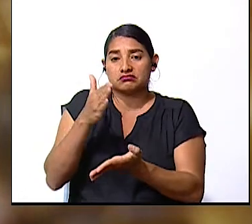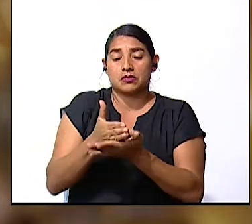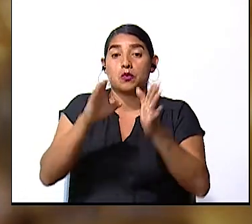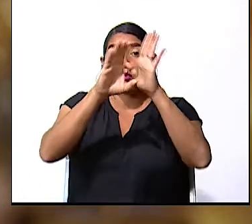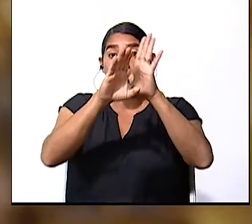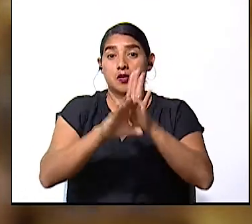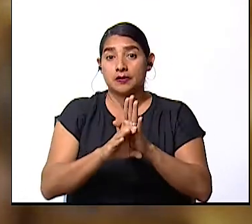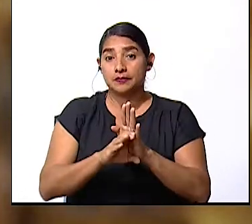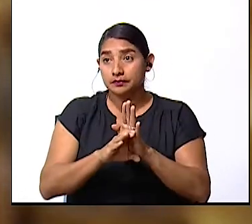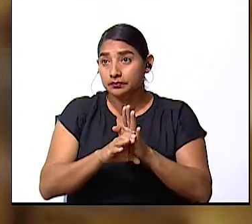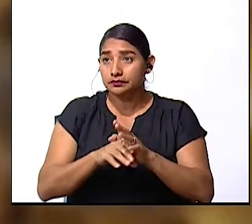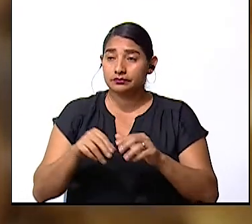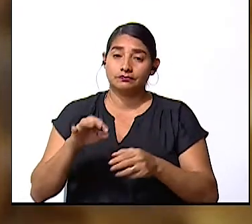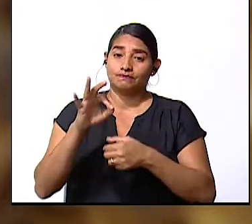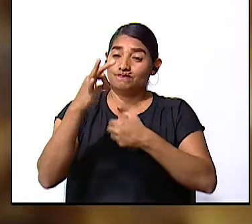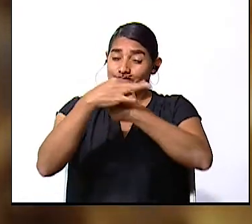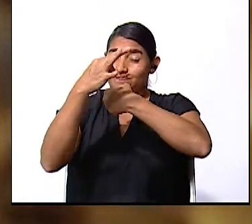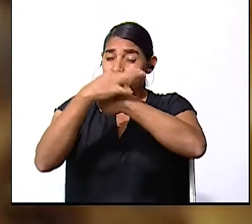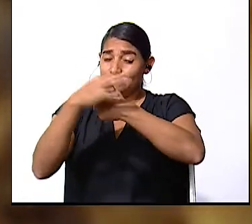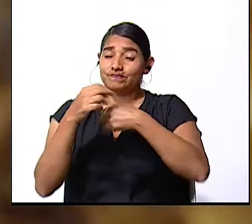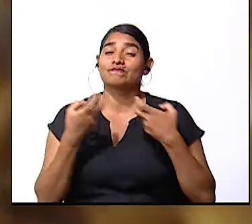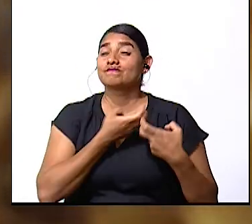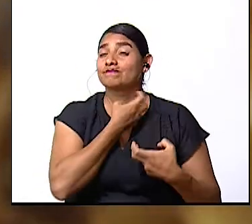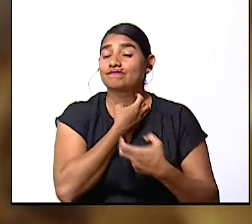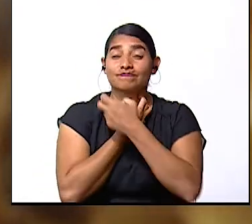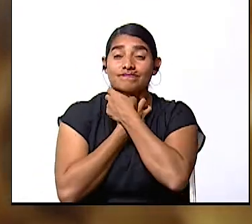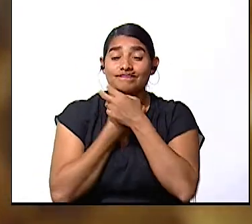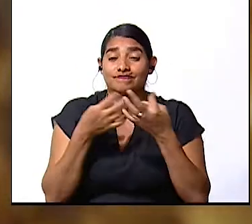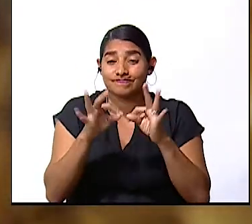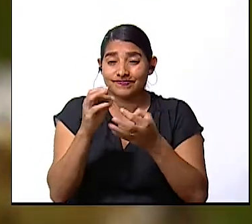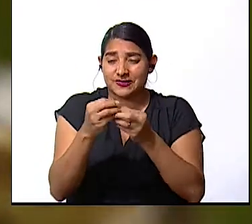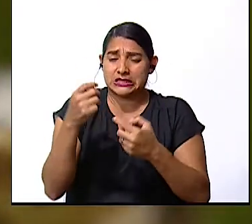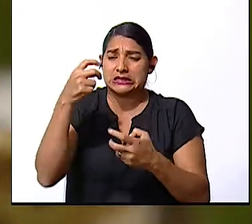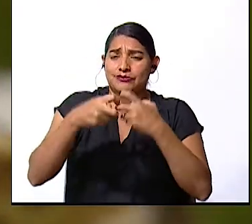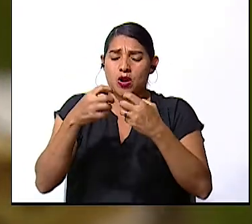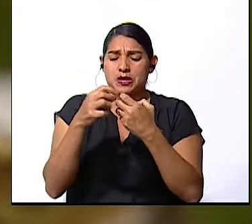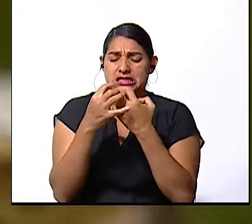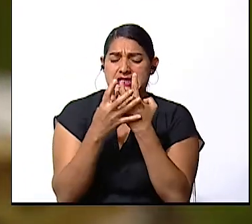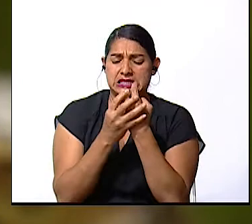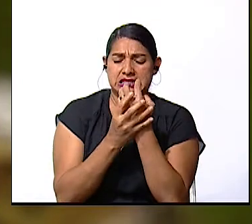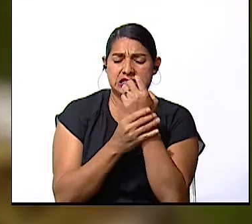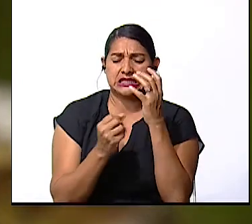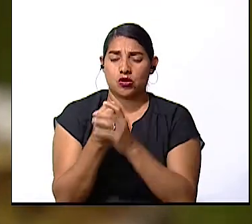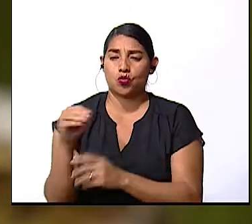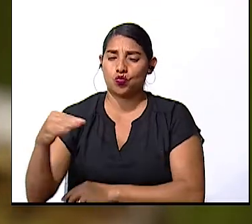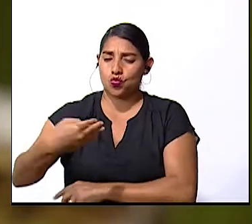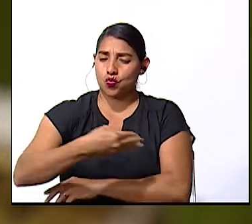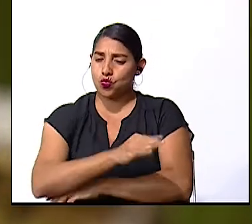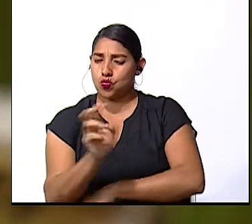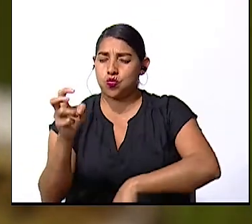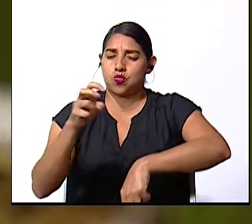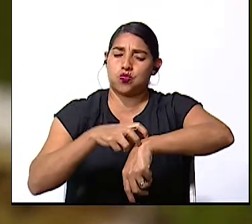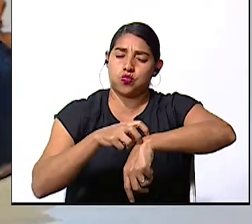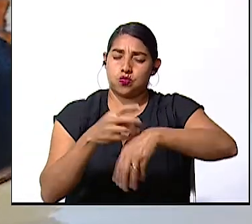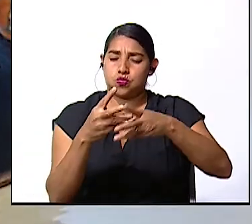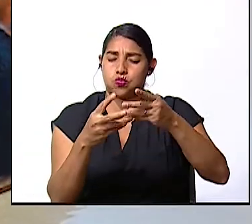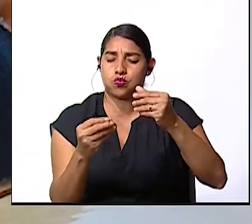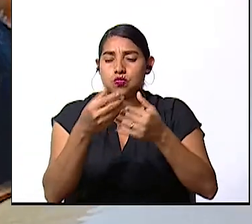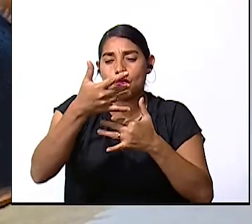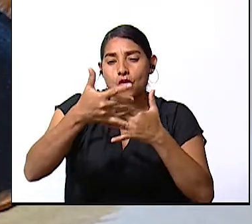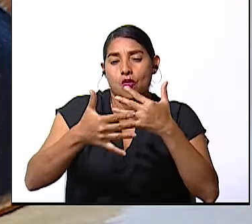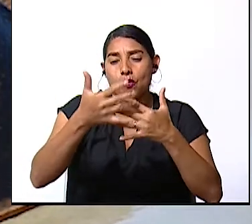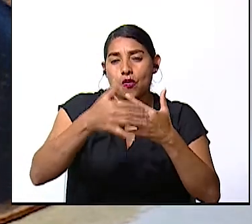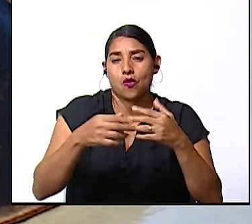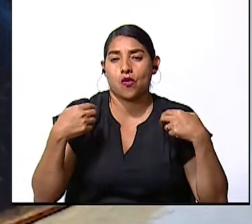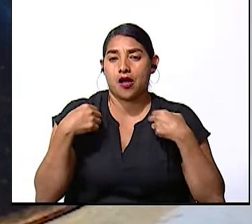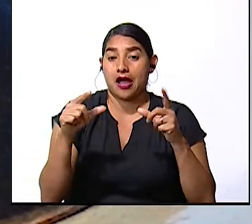son el veneno de las abejas que se utiliza para tratar la artritis, el de las serpientes como anticoagulante, la sangre